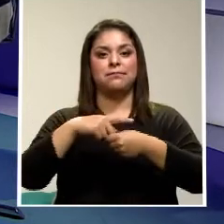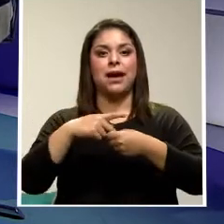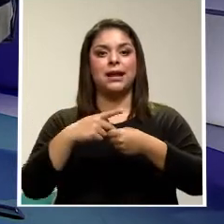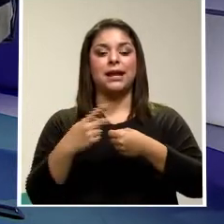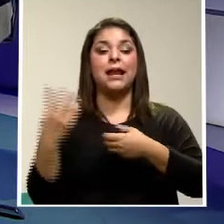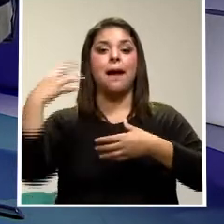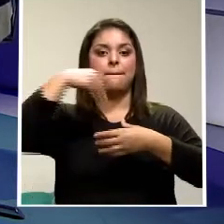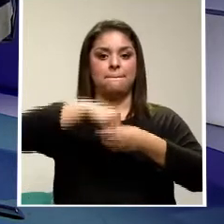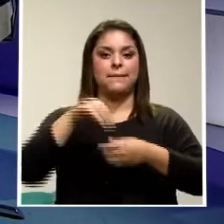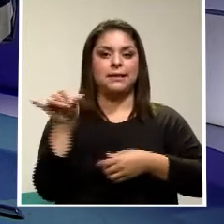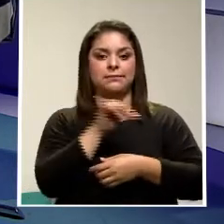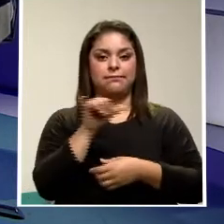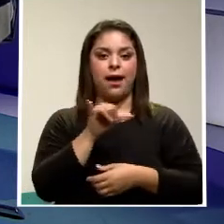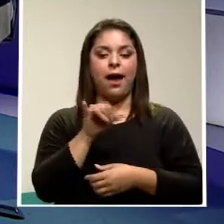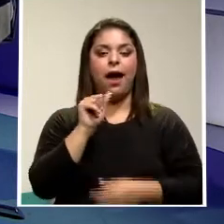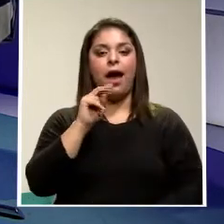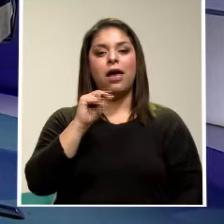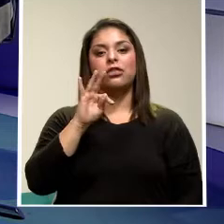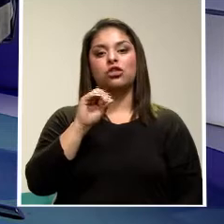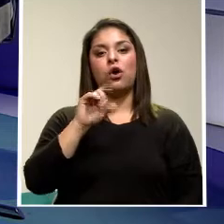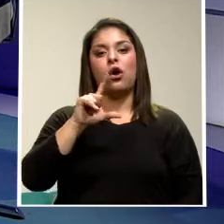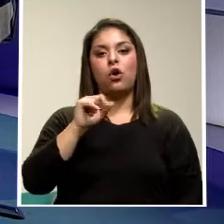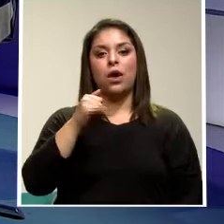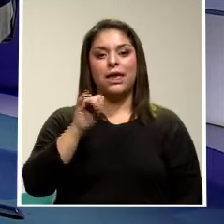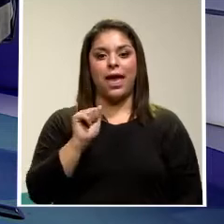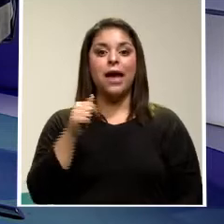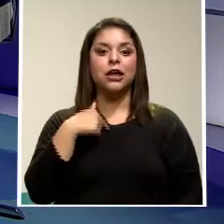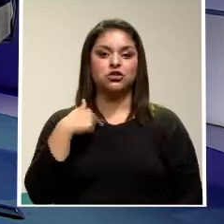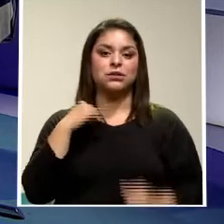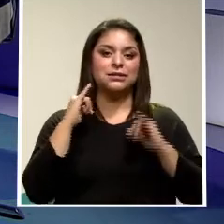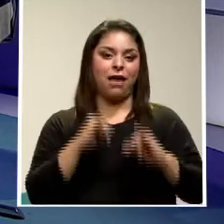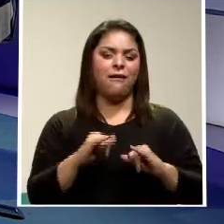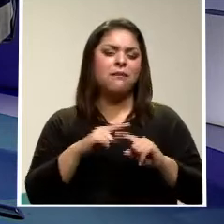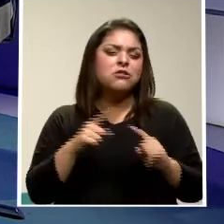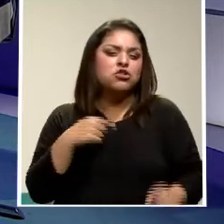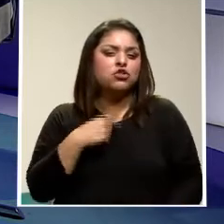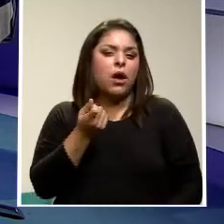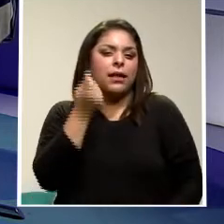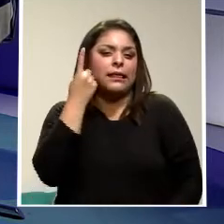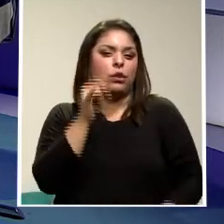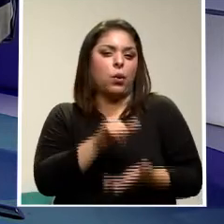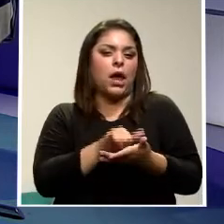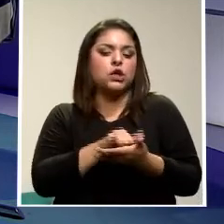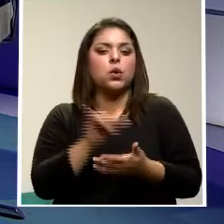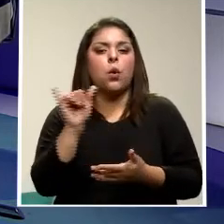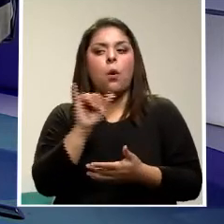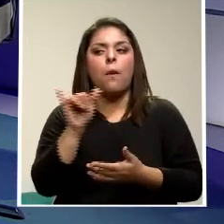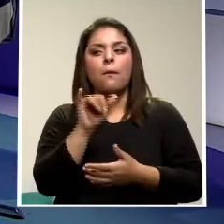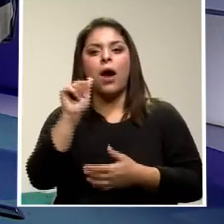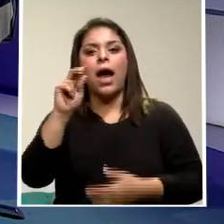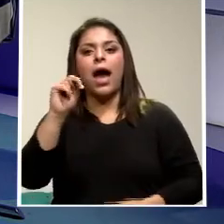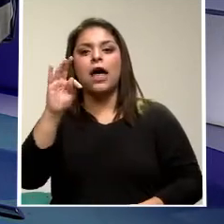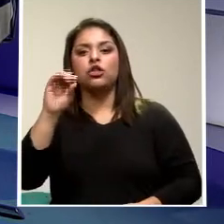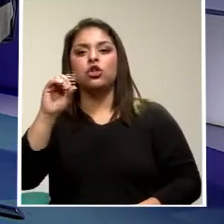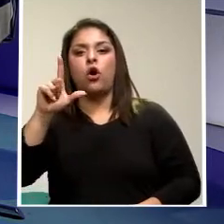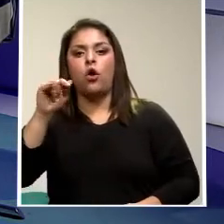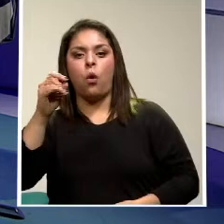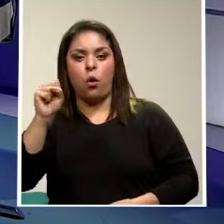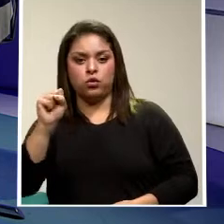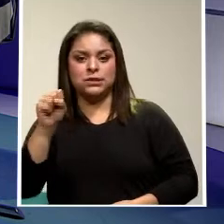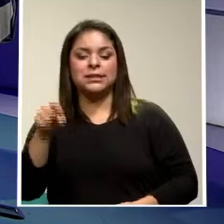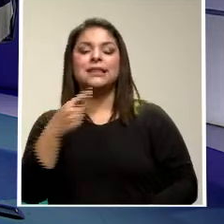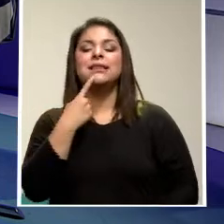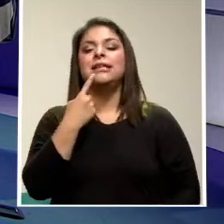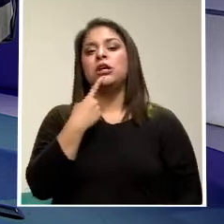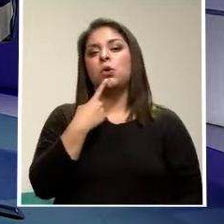la que yo estaba. Pero yo interpreto que en realidad eso era porque los antólogos consideraron que era políticamente